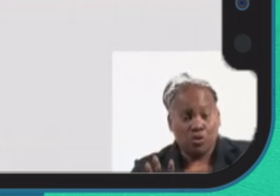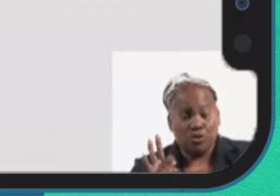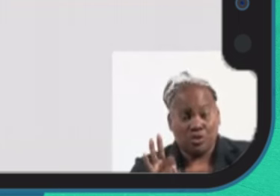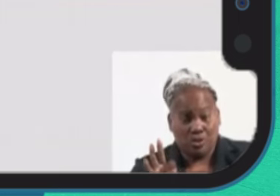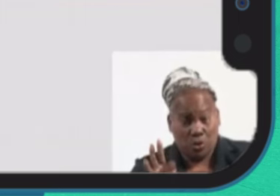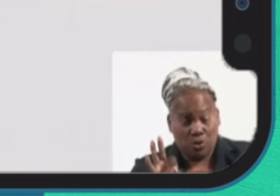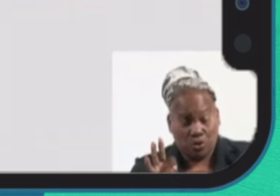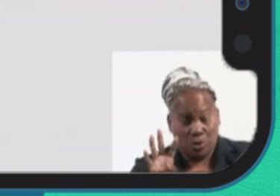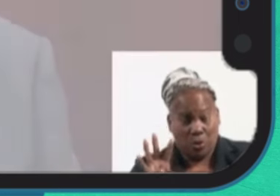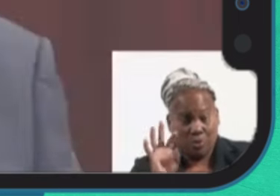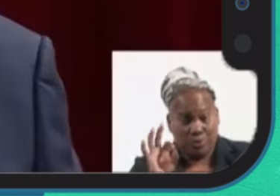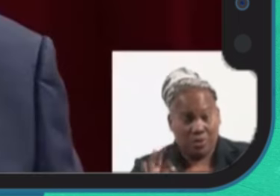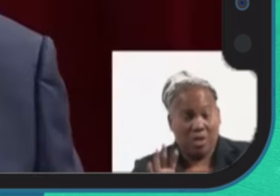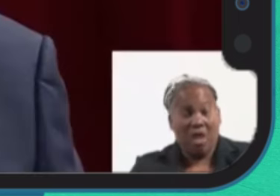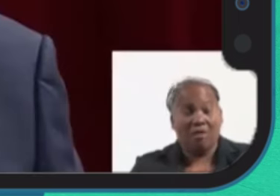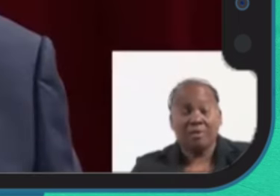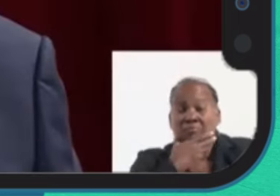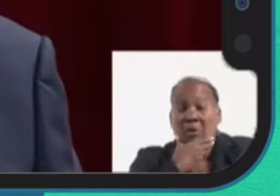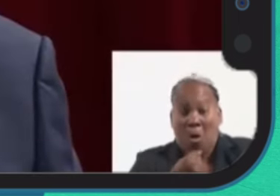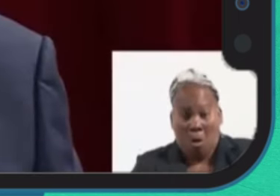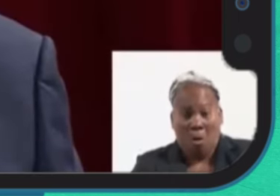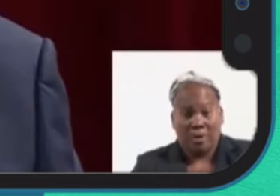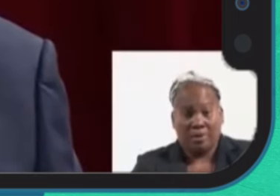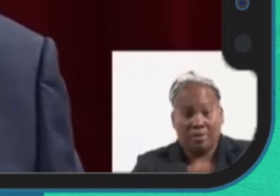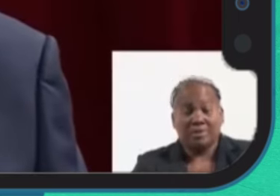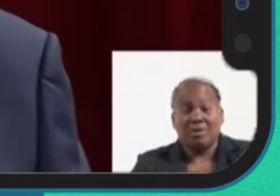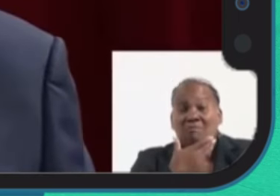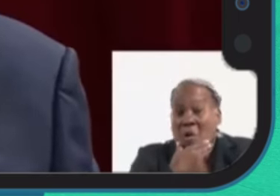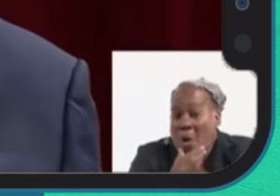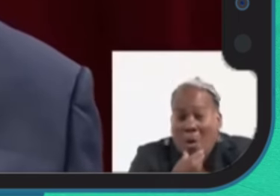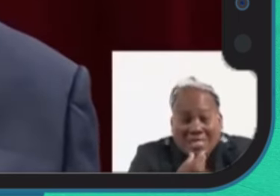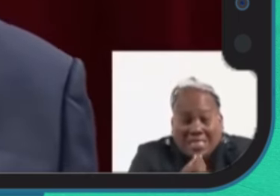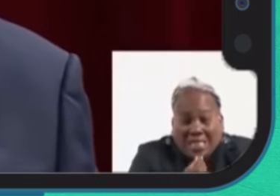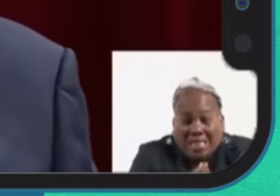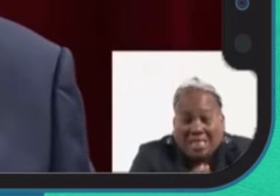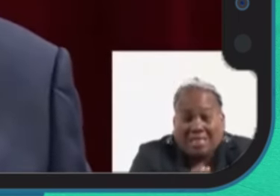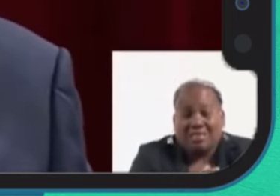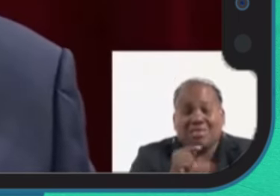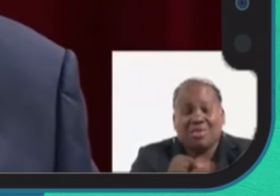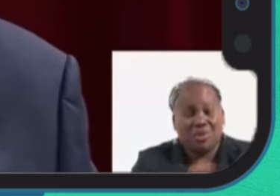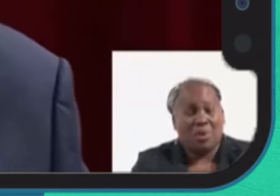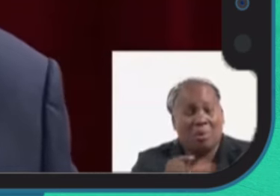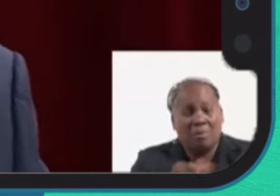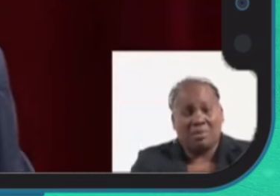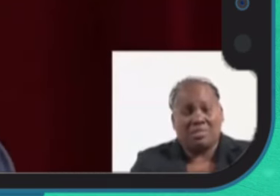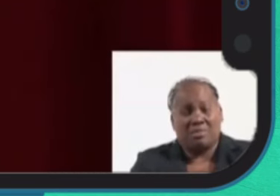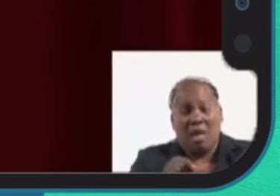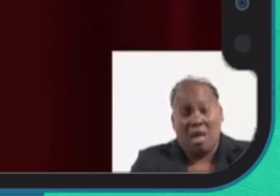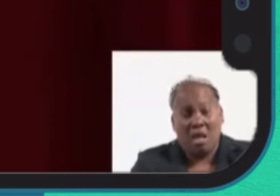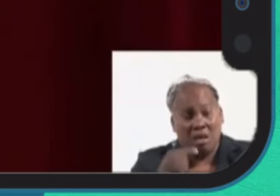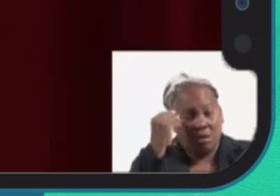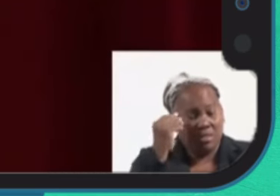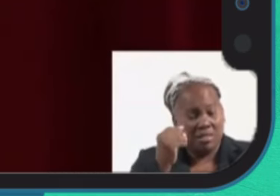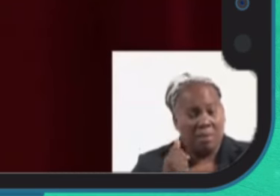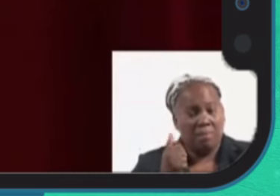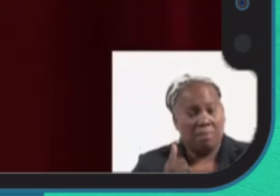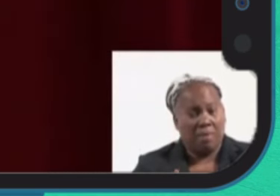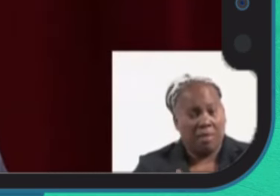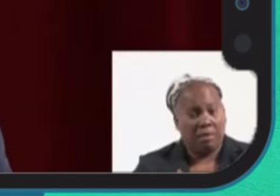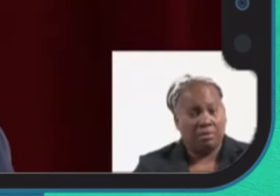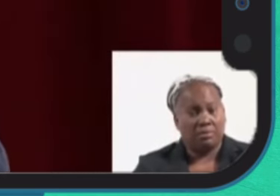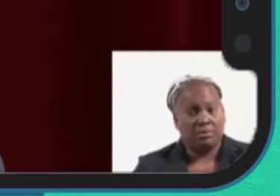veces son adolescentes de edades muy tempranas, etcétera, y ahí hay que medir bien cuando se hace y ser muy